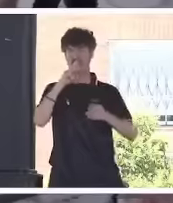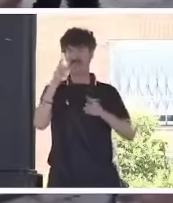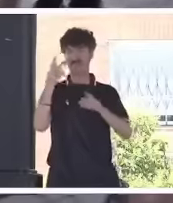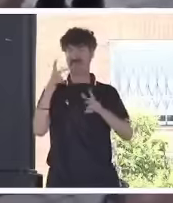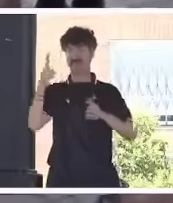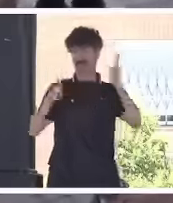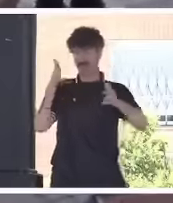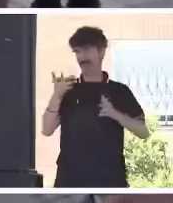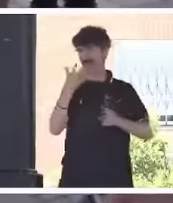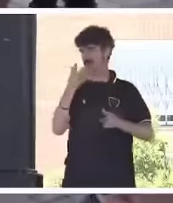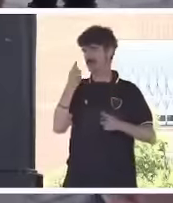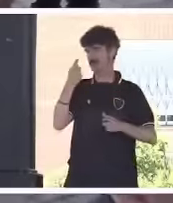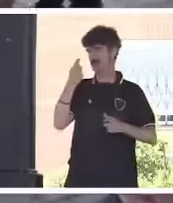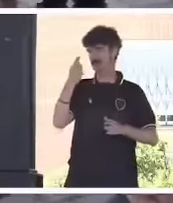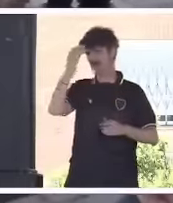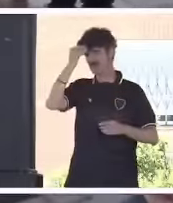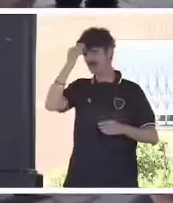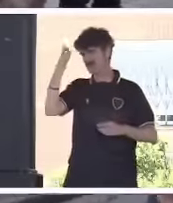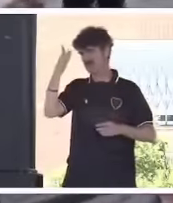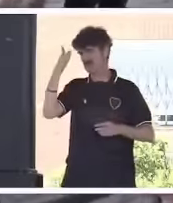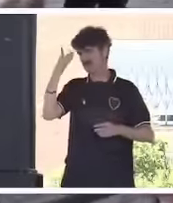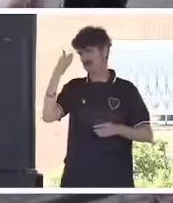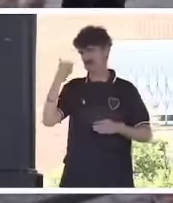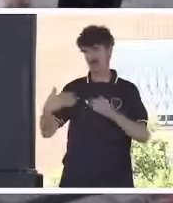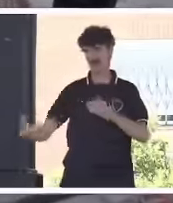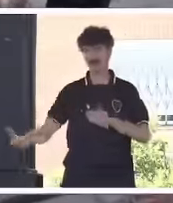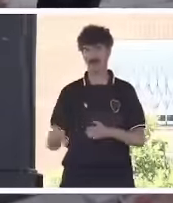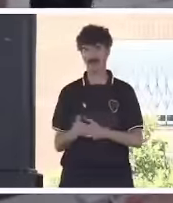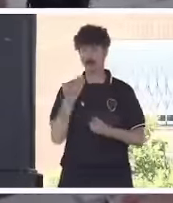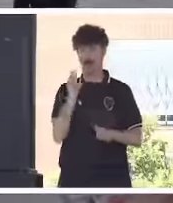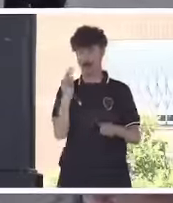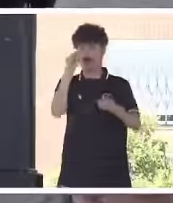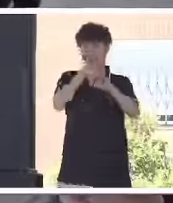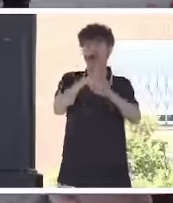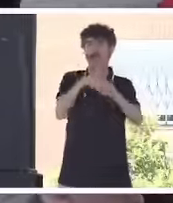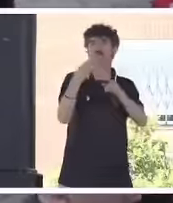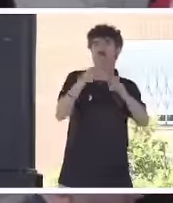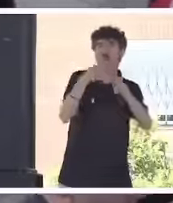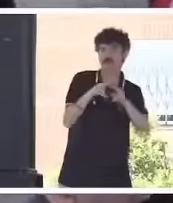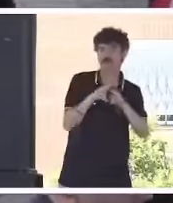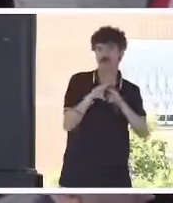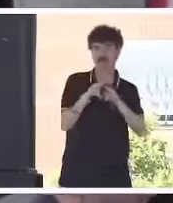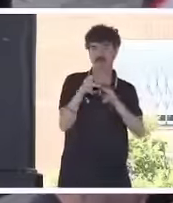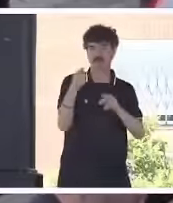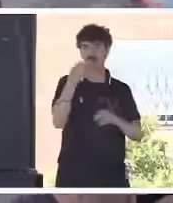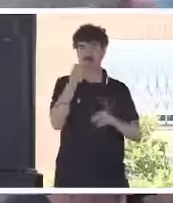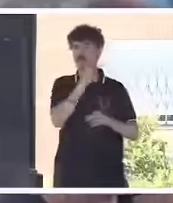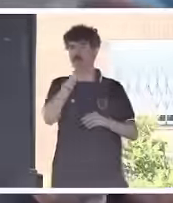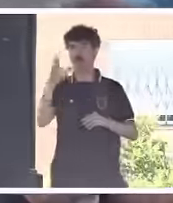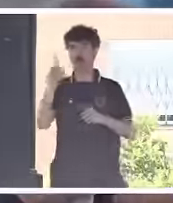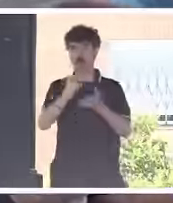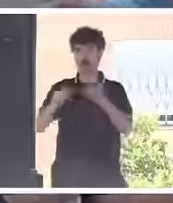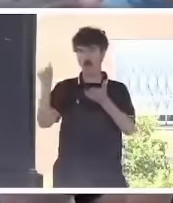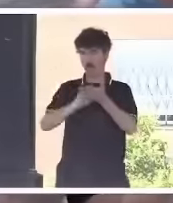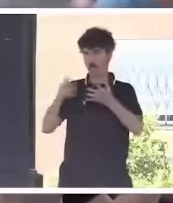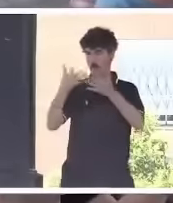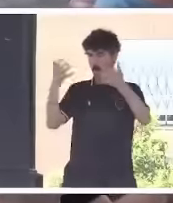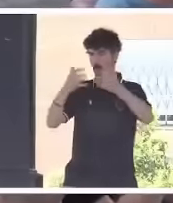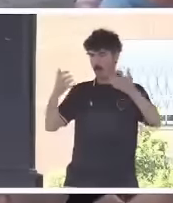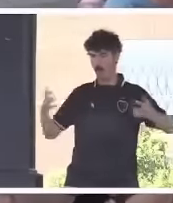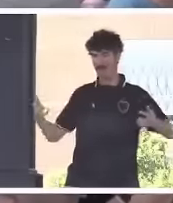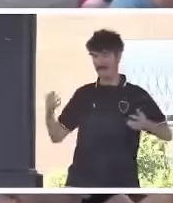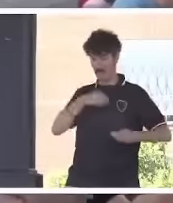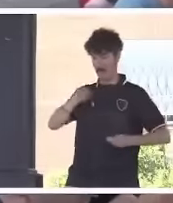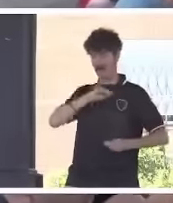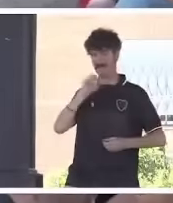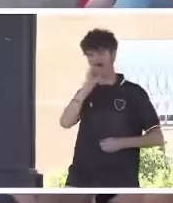son unos ignorantes. No te metas en política, porque si te metes en política, incluso si eres el mejor poeta de la historia de este país, te